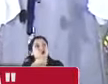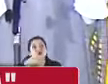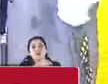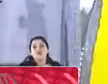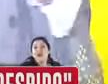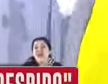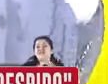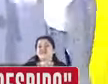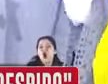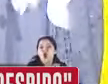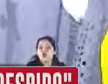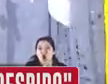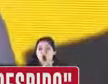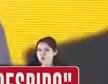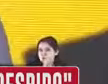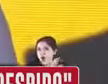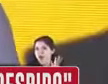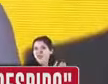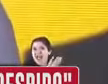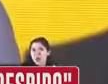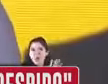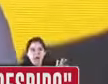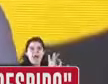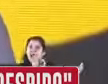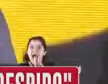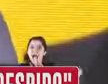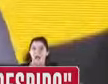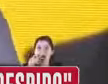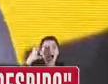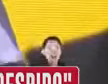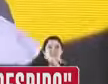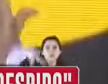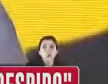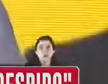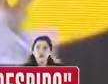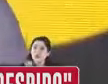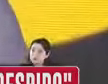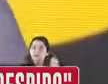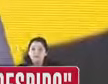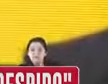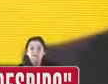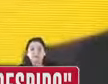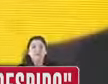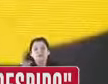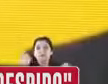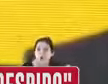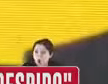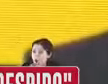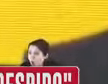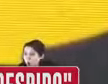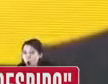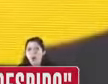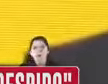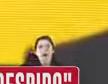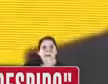la industria tenía trabajando mucho veníamos creciendo en la mano de obra cada vez más trabajo cada vez más